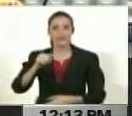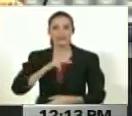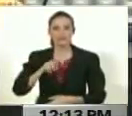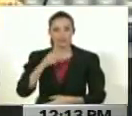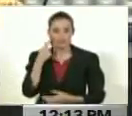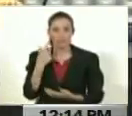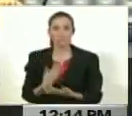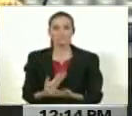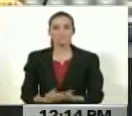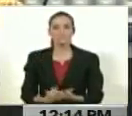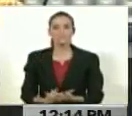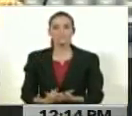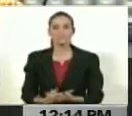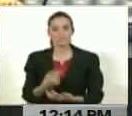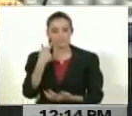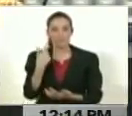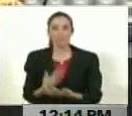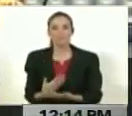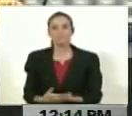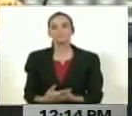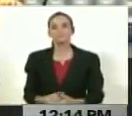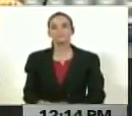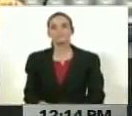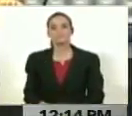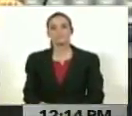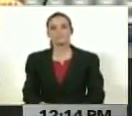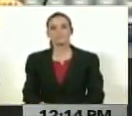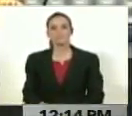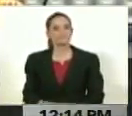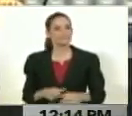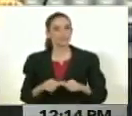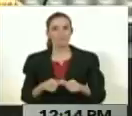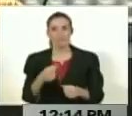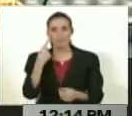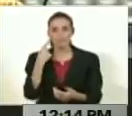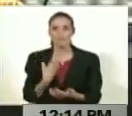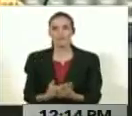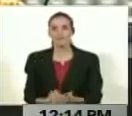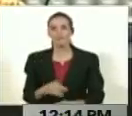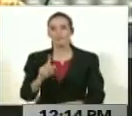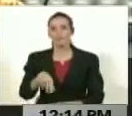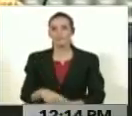vimos, hemos visto y veremos, ¿verdad?